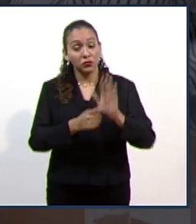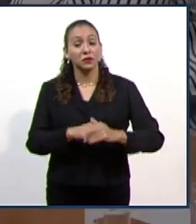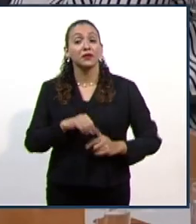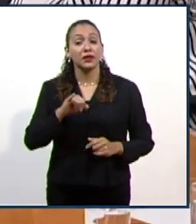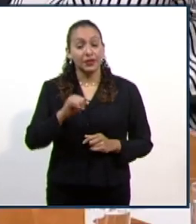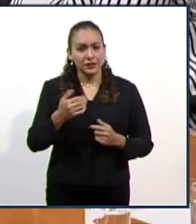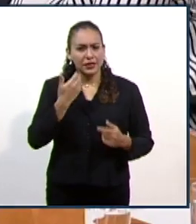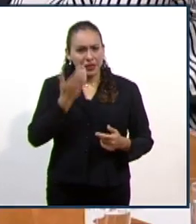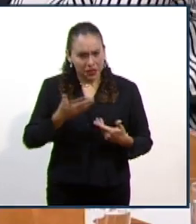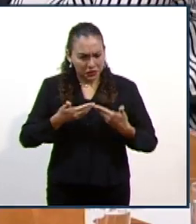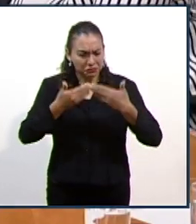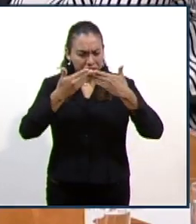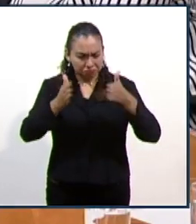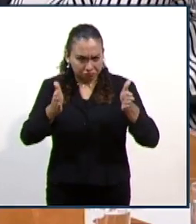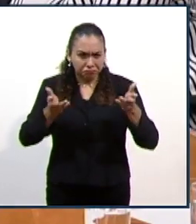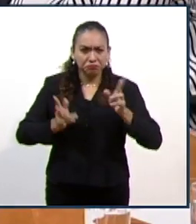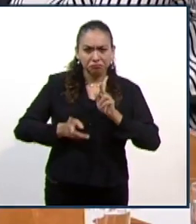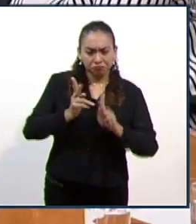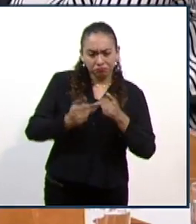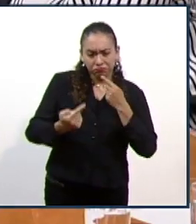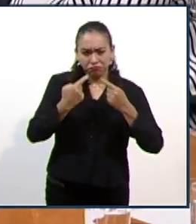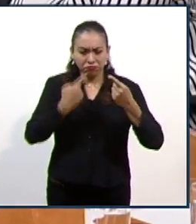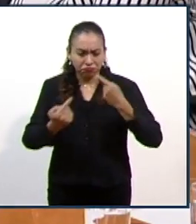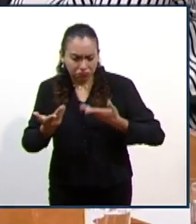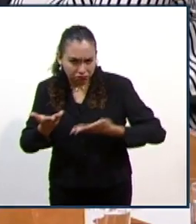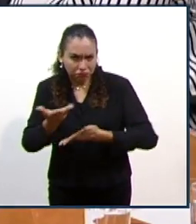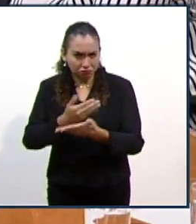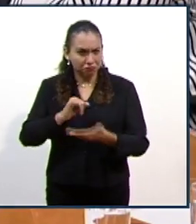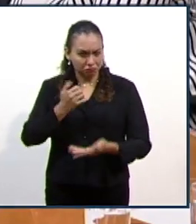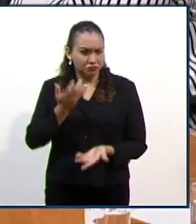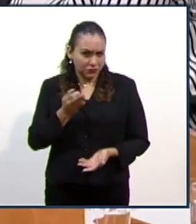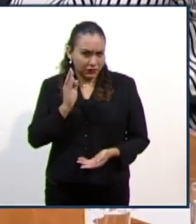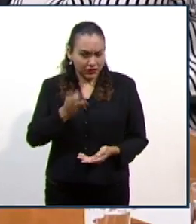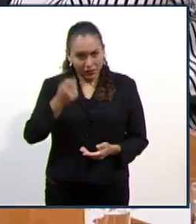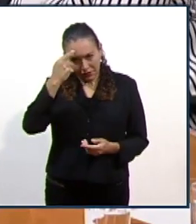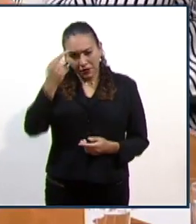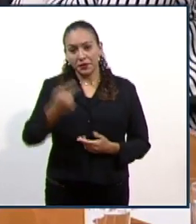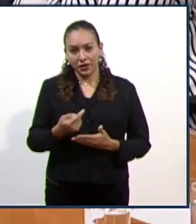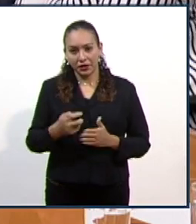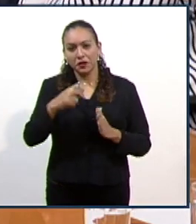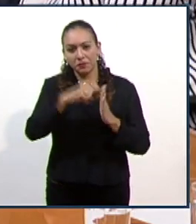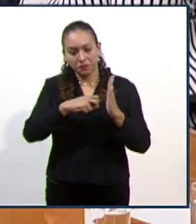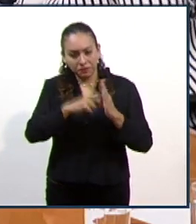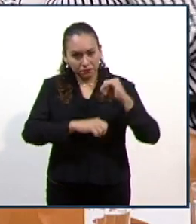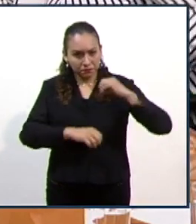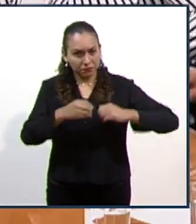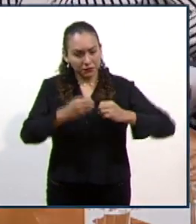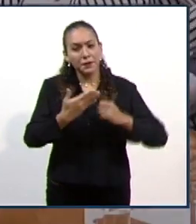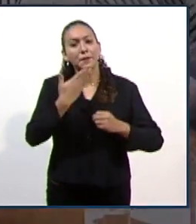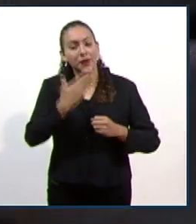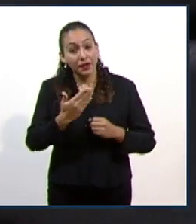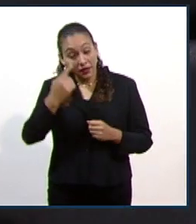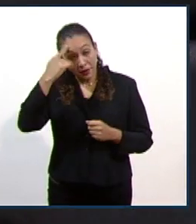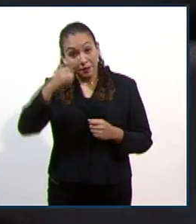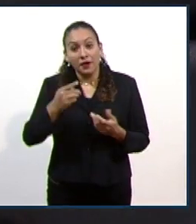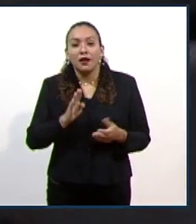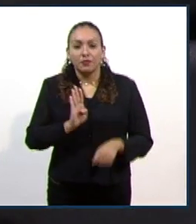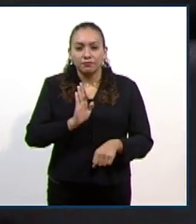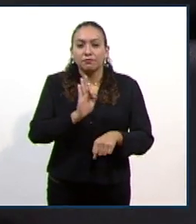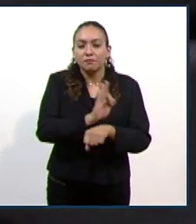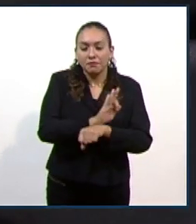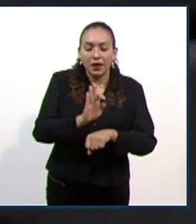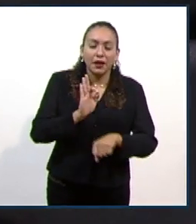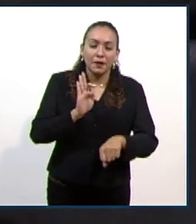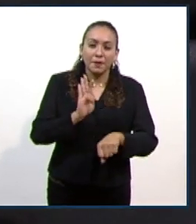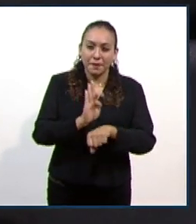abiertos al diálogo para impulsar la mejor reforma, aquella que incluya las necesidades de las víctimas, de los usuarios del sistema, que